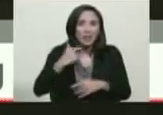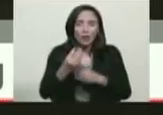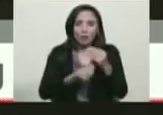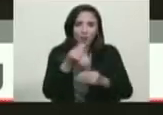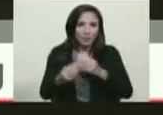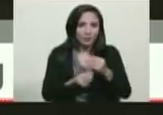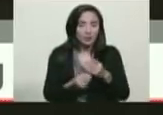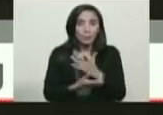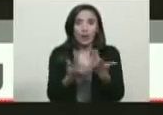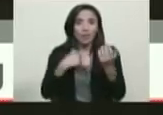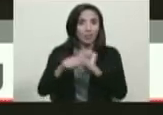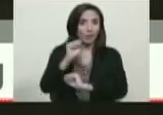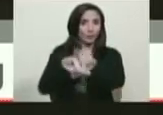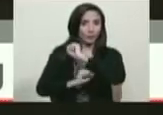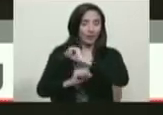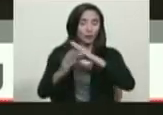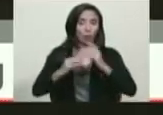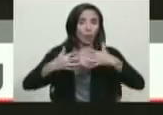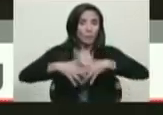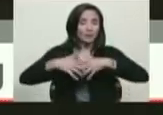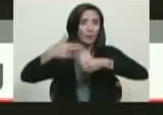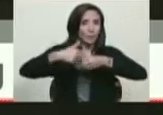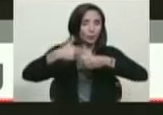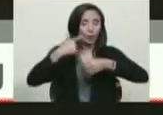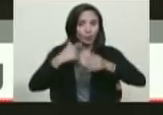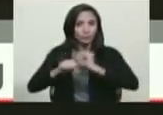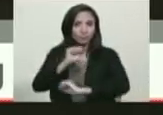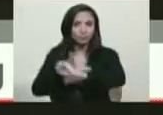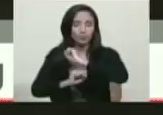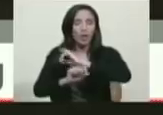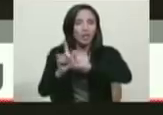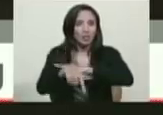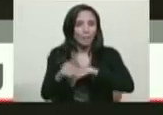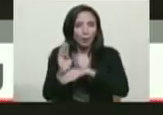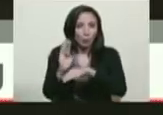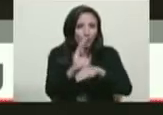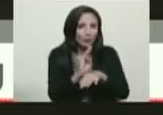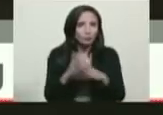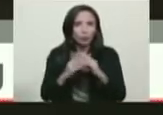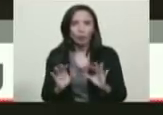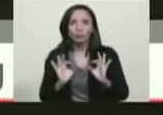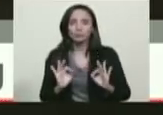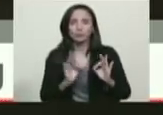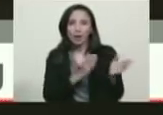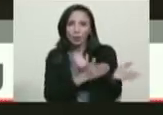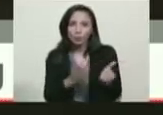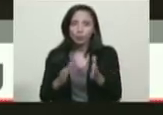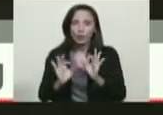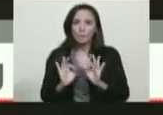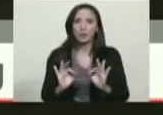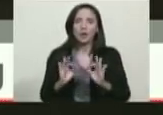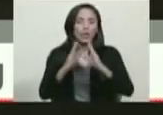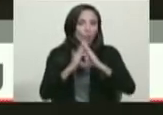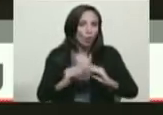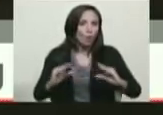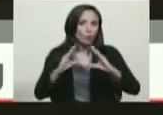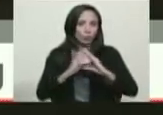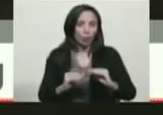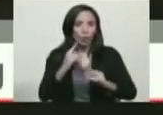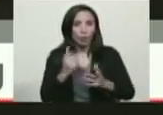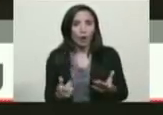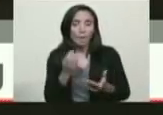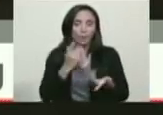la protección de la actividad petrolera y para garantizar todas las operaciones vinculadas a su actividad incluyendo